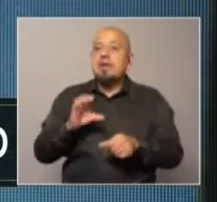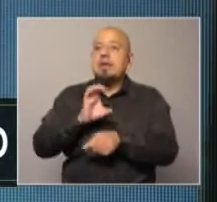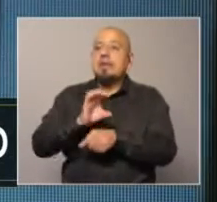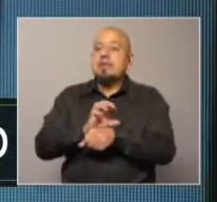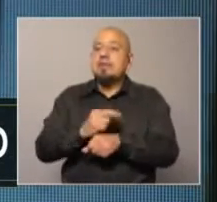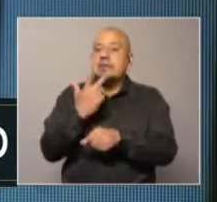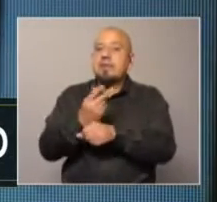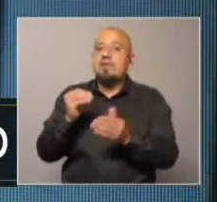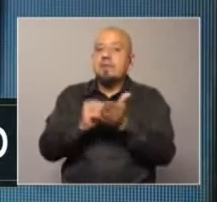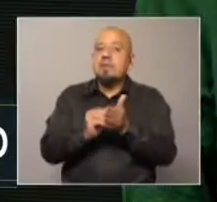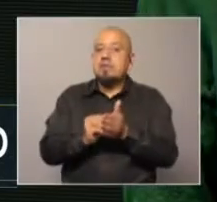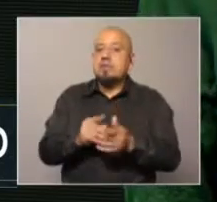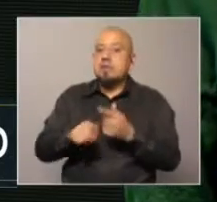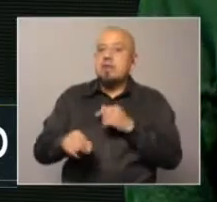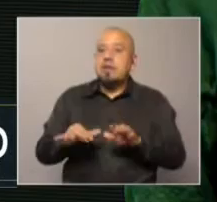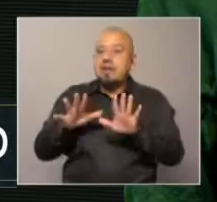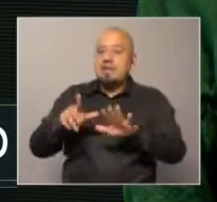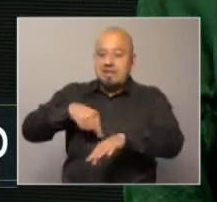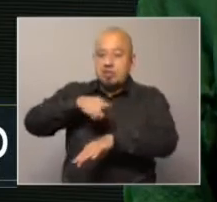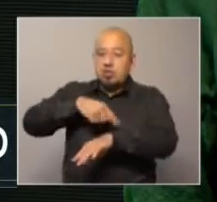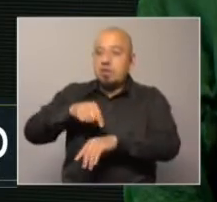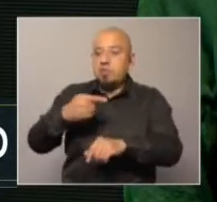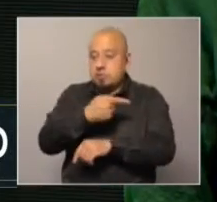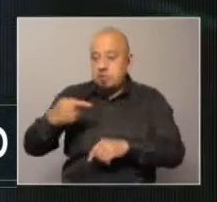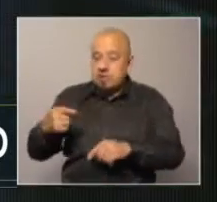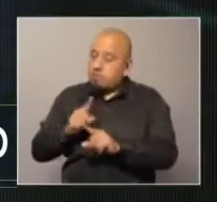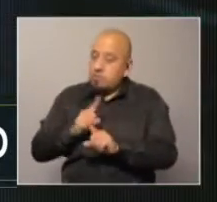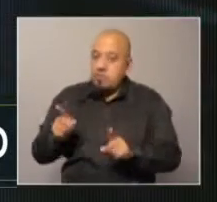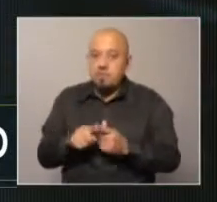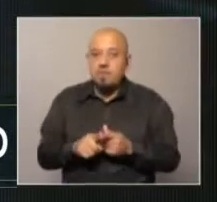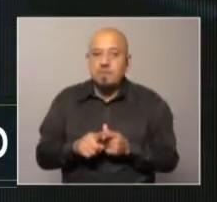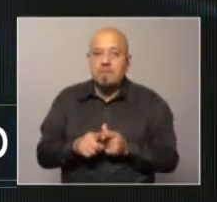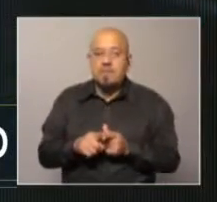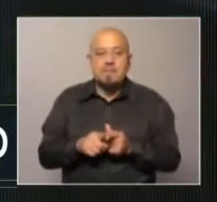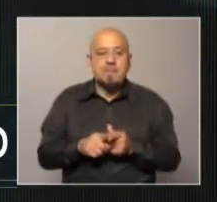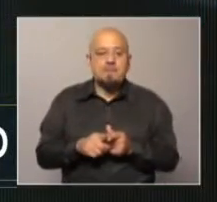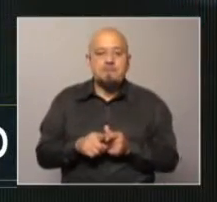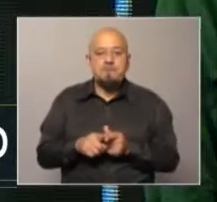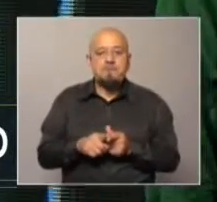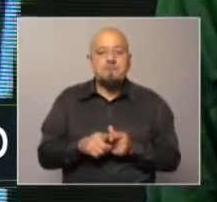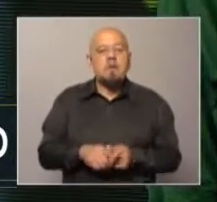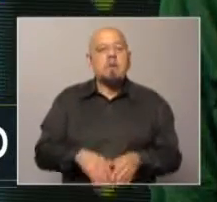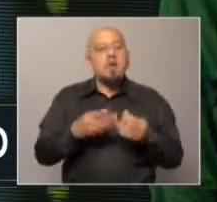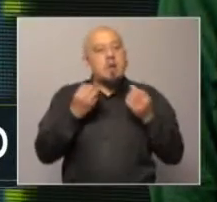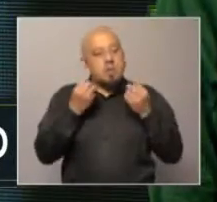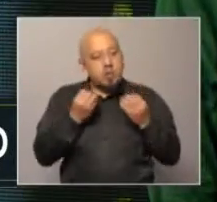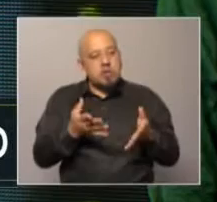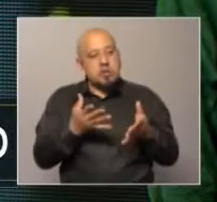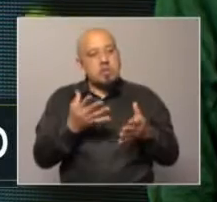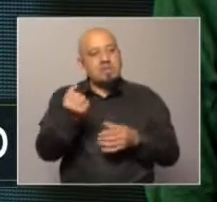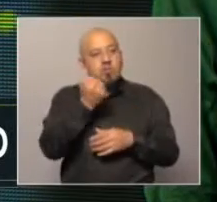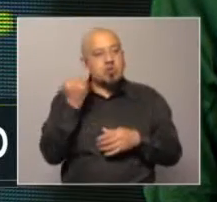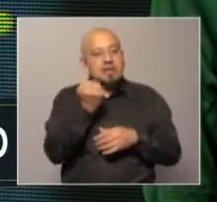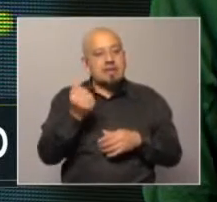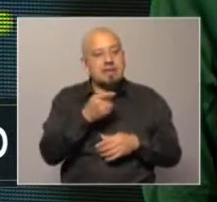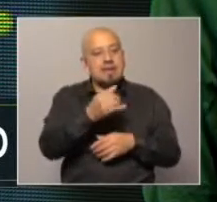semana, nunca más de 10 horas a la semana, ¿no? Que es otro indicador... Sí, por eso es importante que el INISA